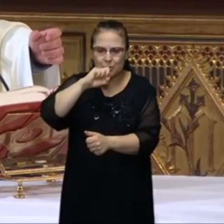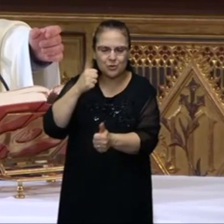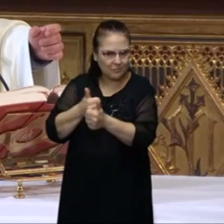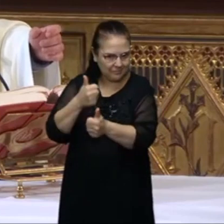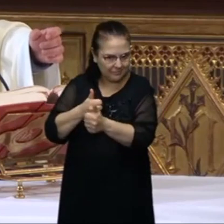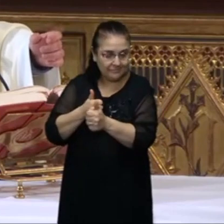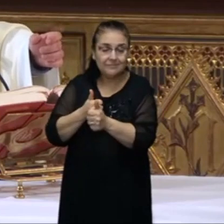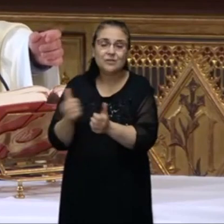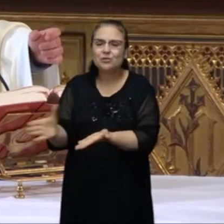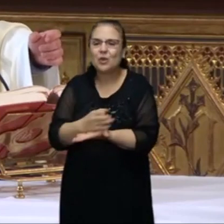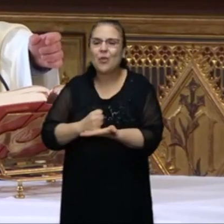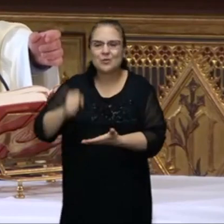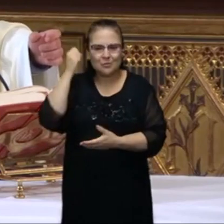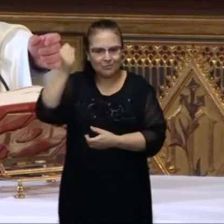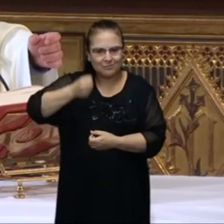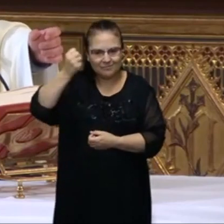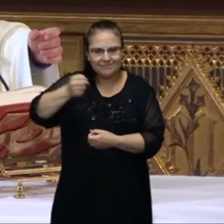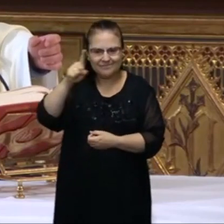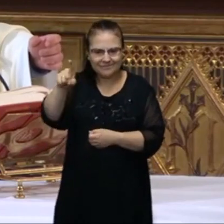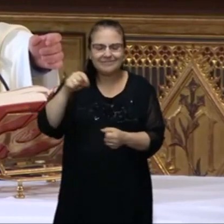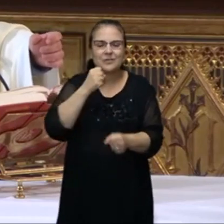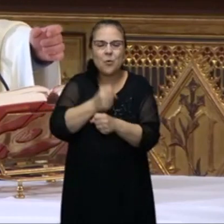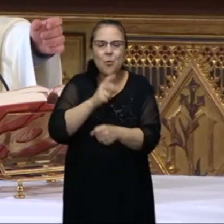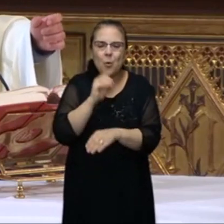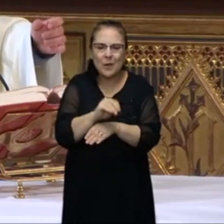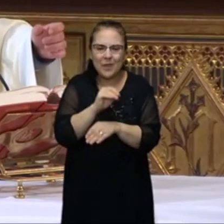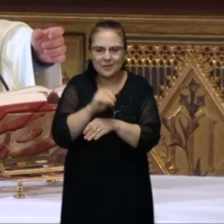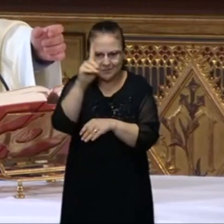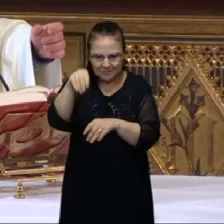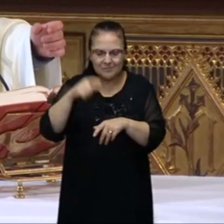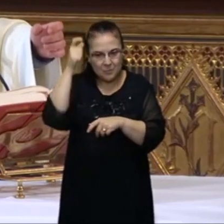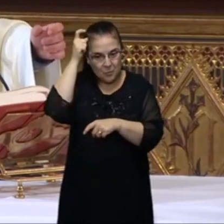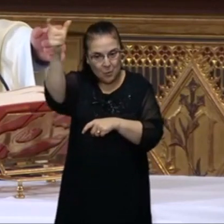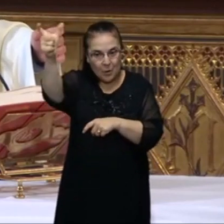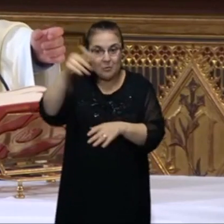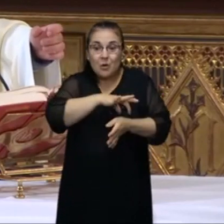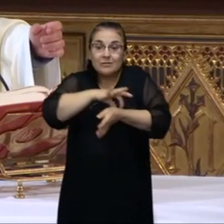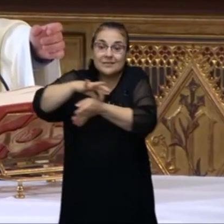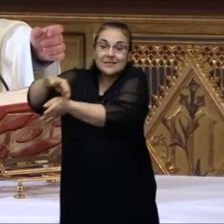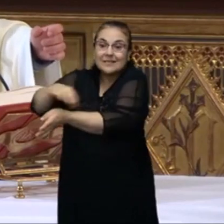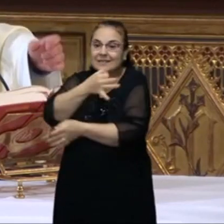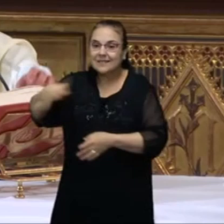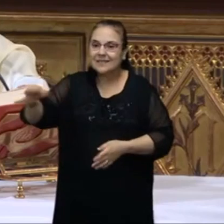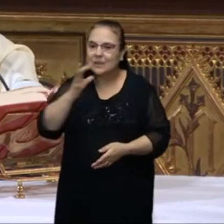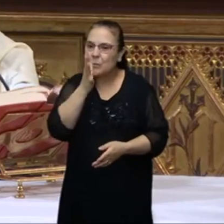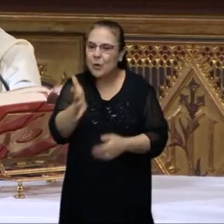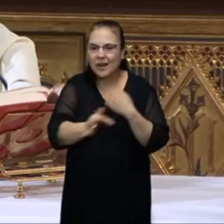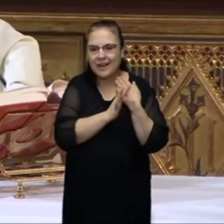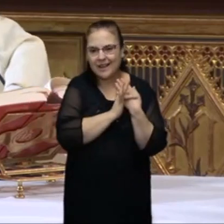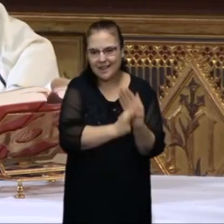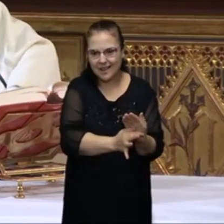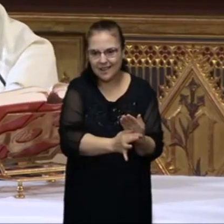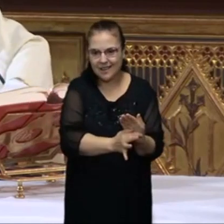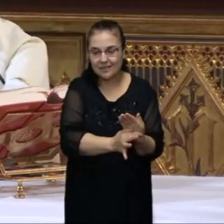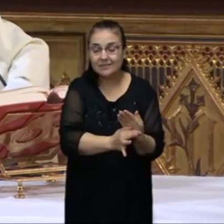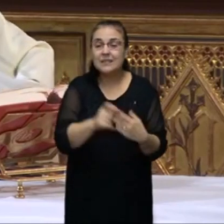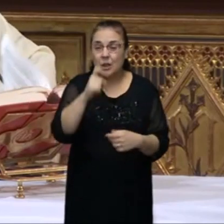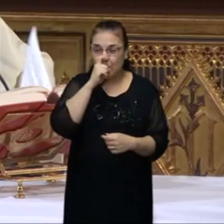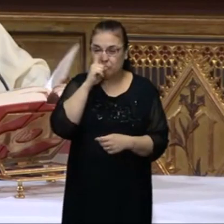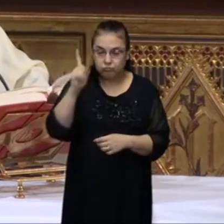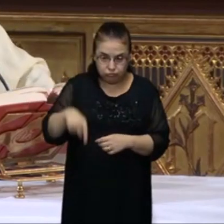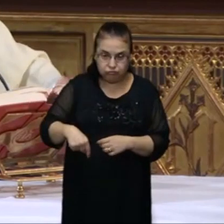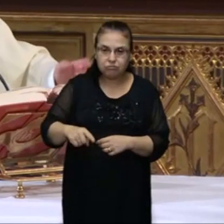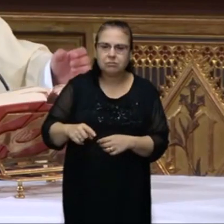y todos los pastores que en ella cuidan de tu pueblo, llévala a su perfección por la caridad.